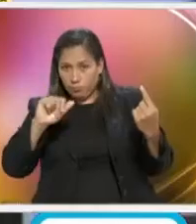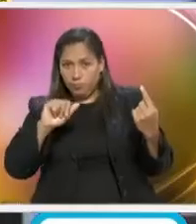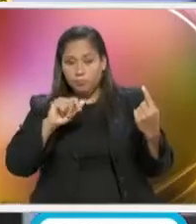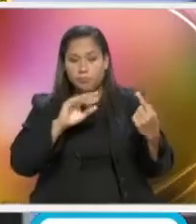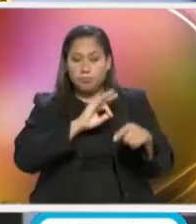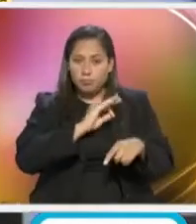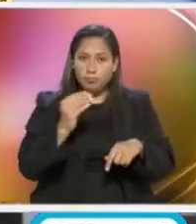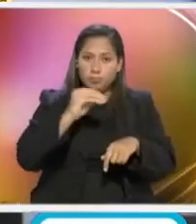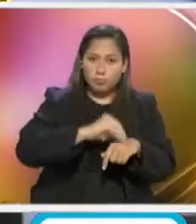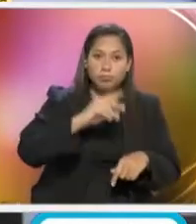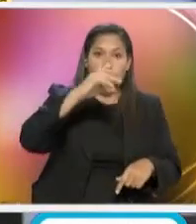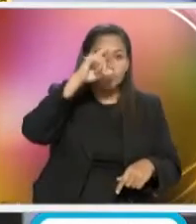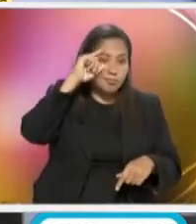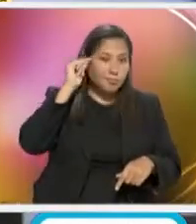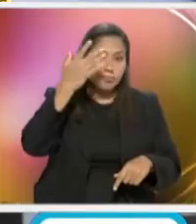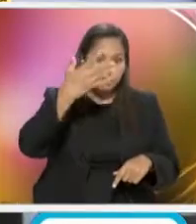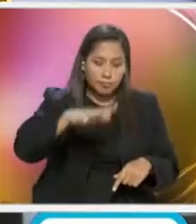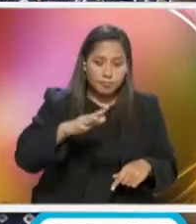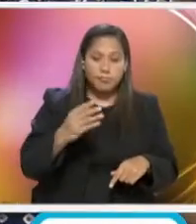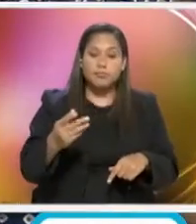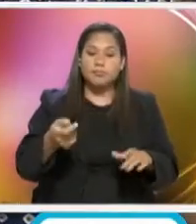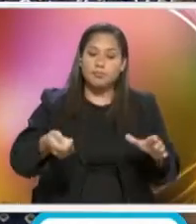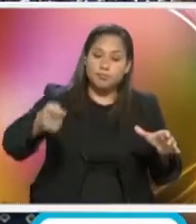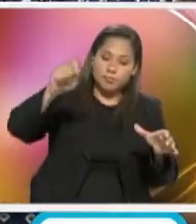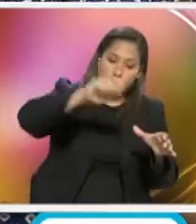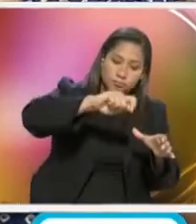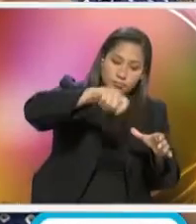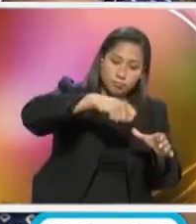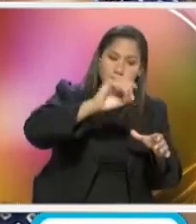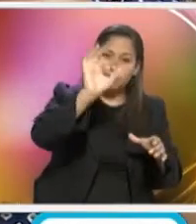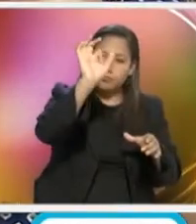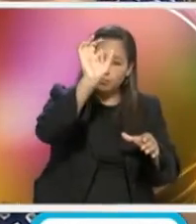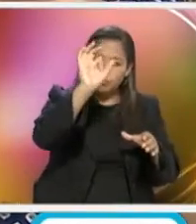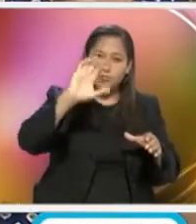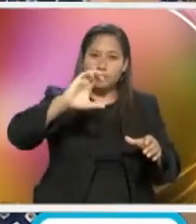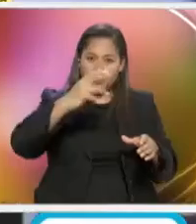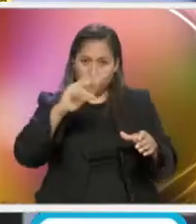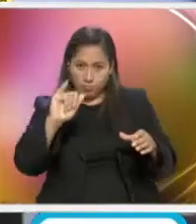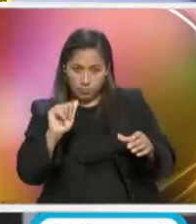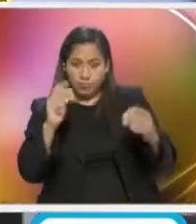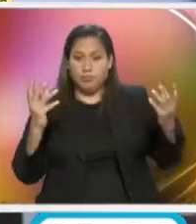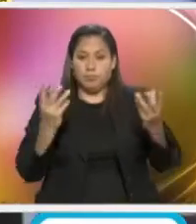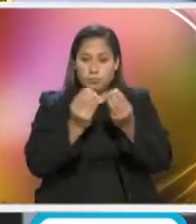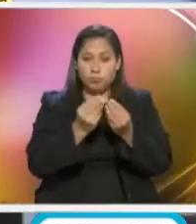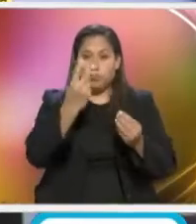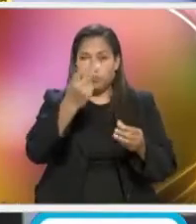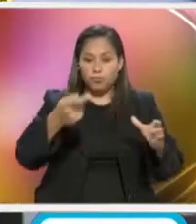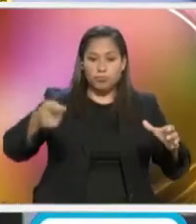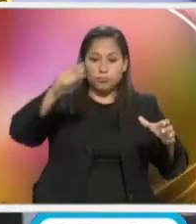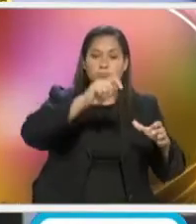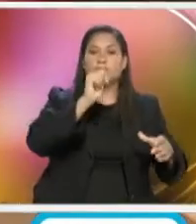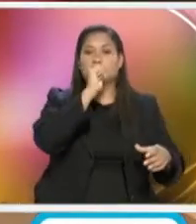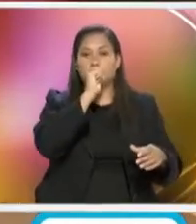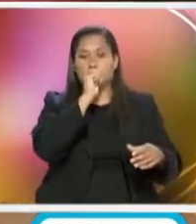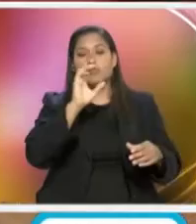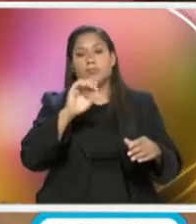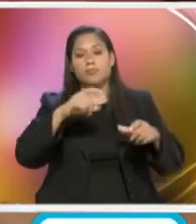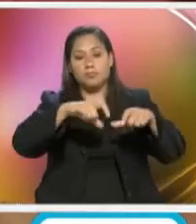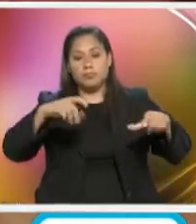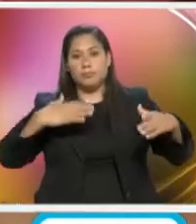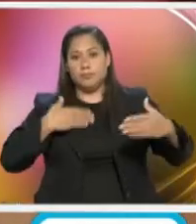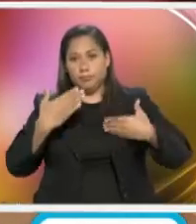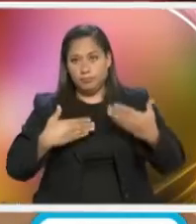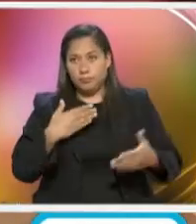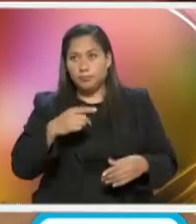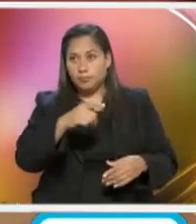agregar 10 almendras y una cucharadita de chía, junto con las 2 cucharadas de avena o de amaranto. Entonces ya